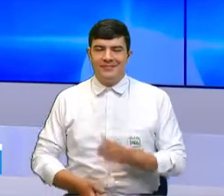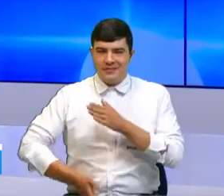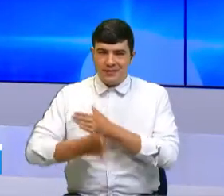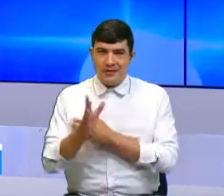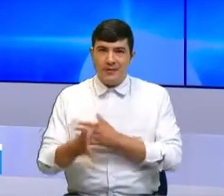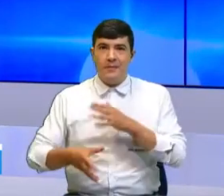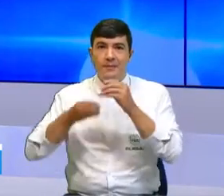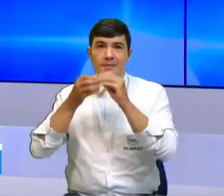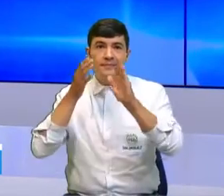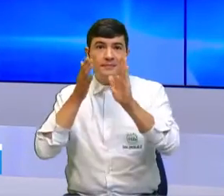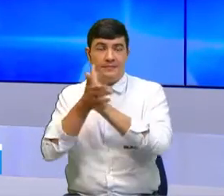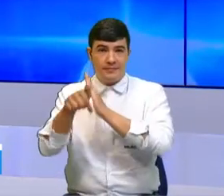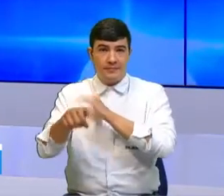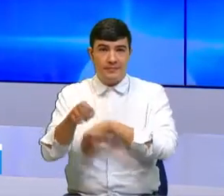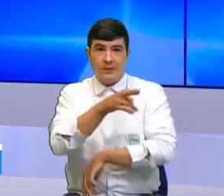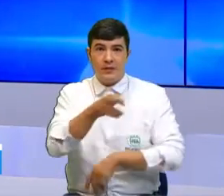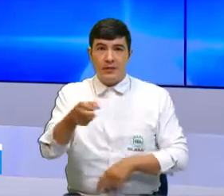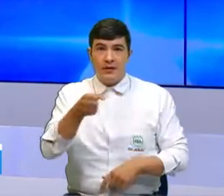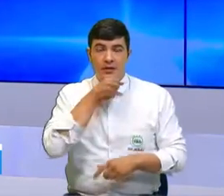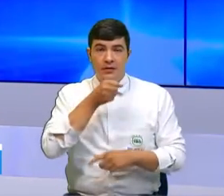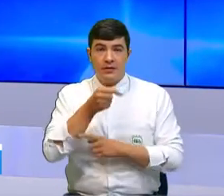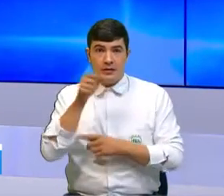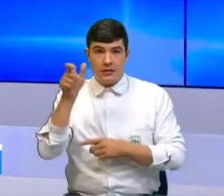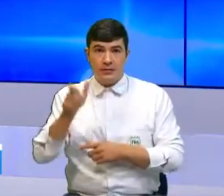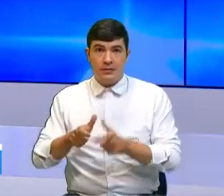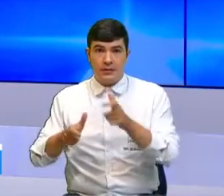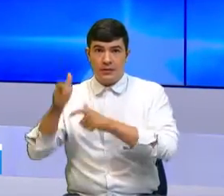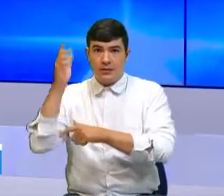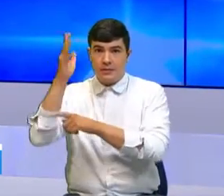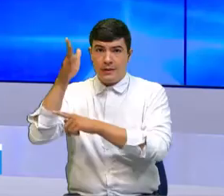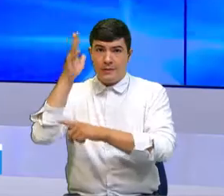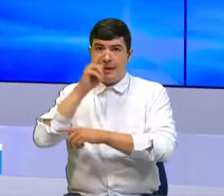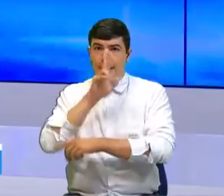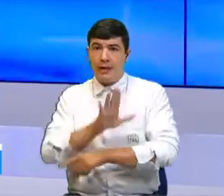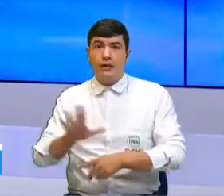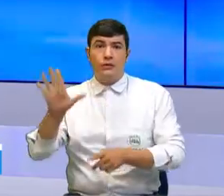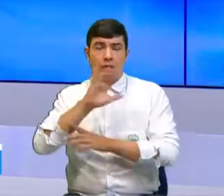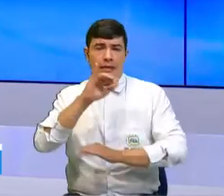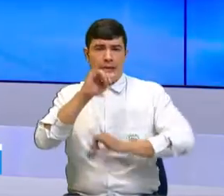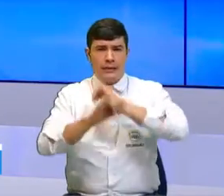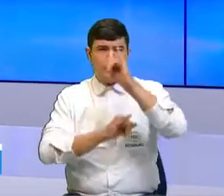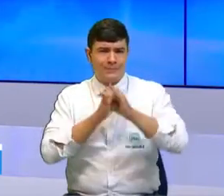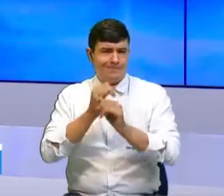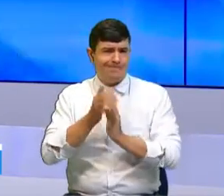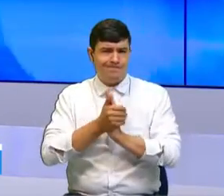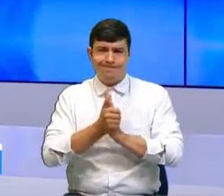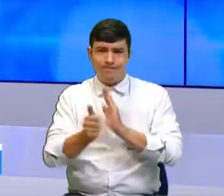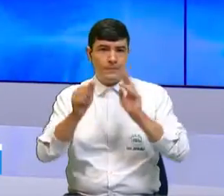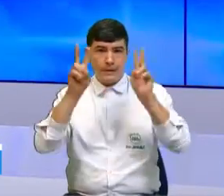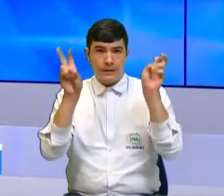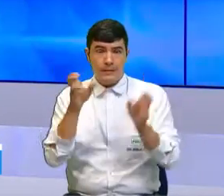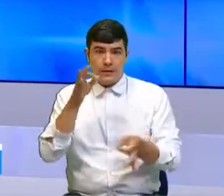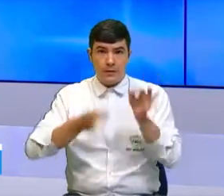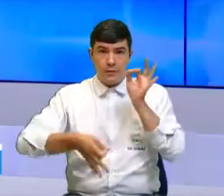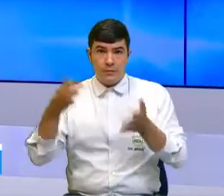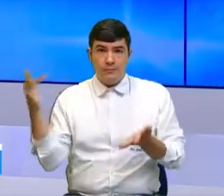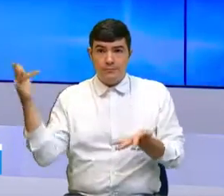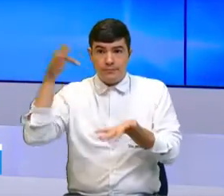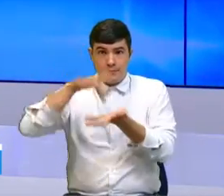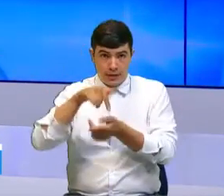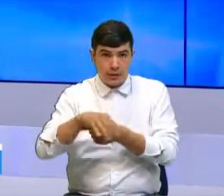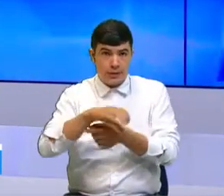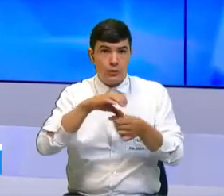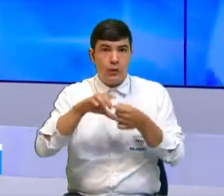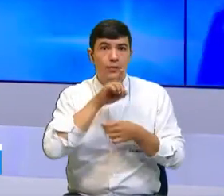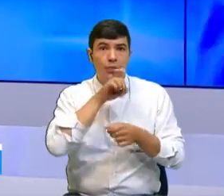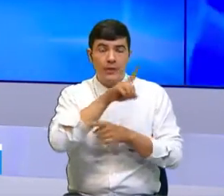Continuamos con más información en Oriente Noticias, y es que panelistas nacionales e internacionales, expertos en temas jurídicos, estuvieron en Bucaramanga